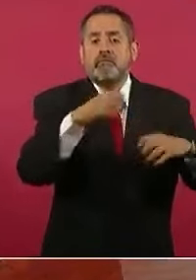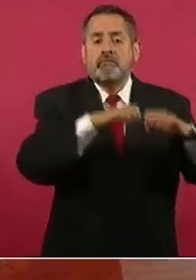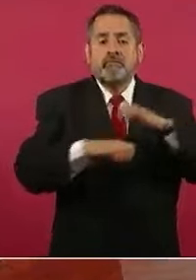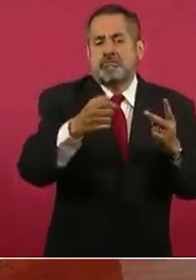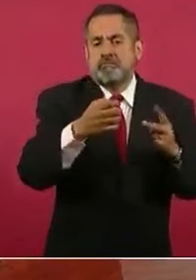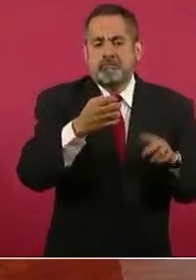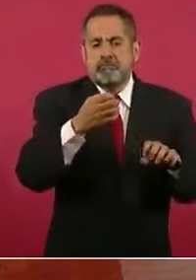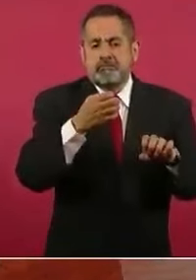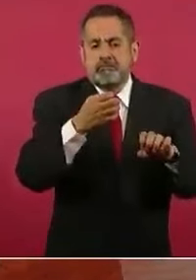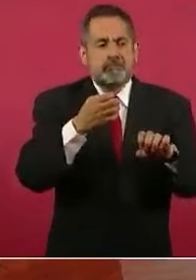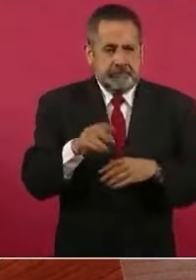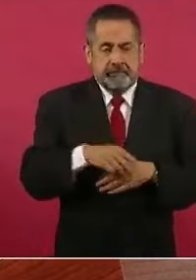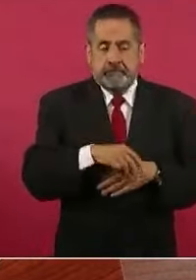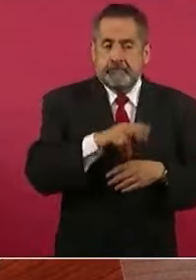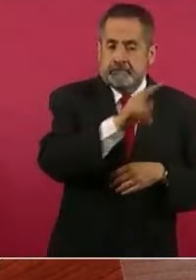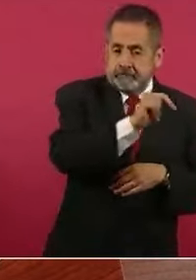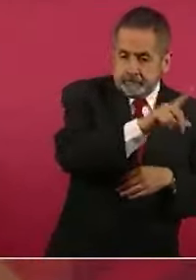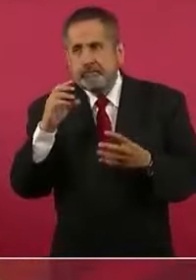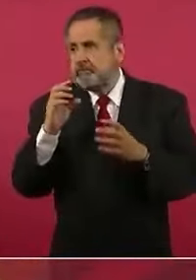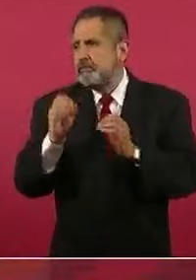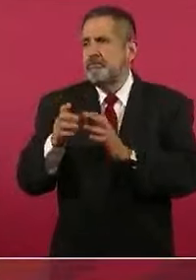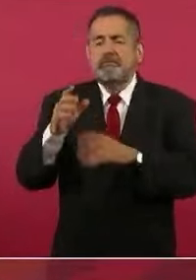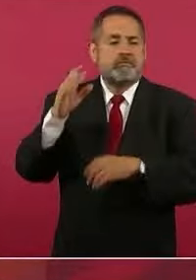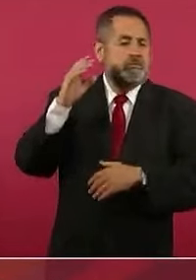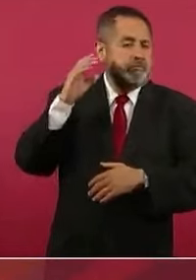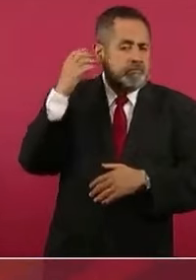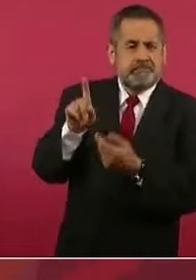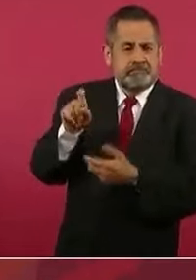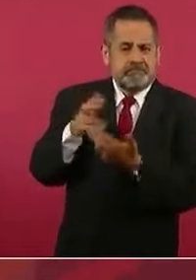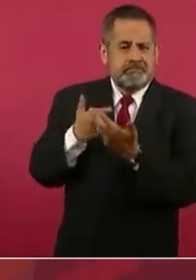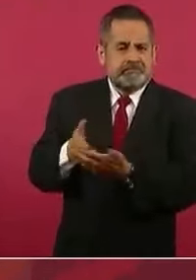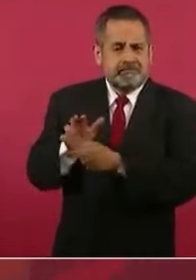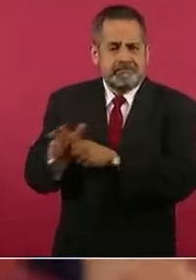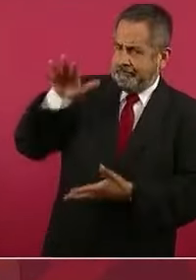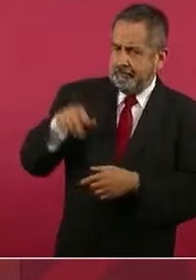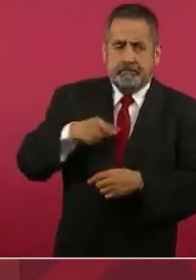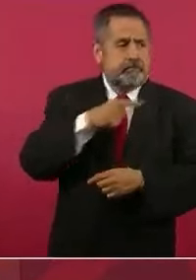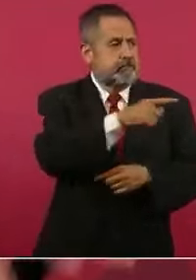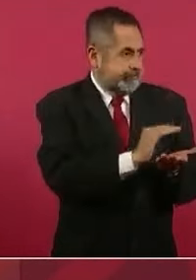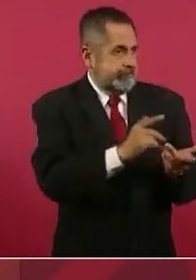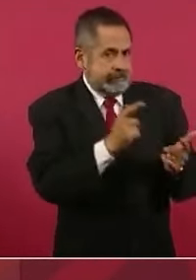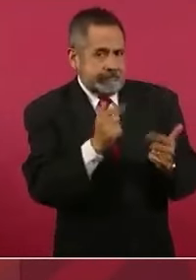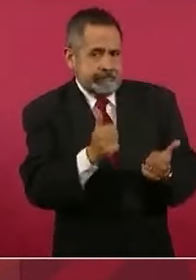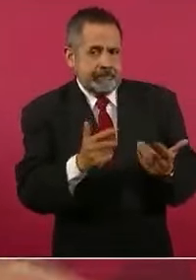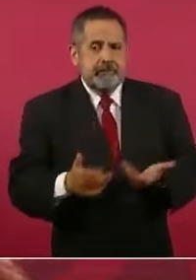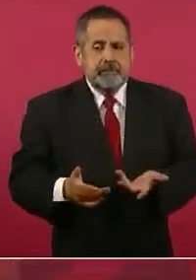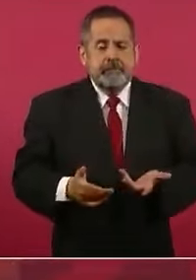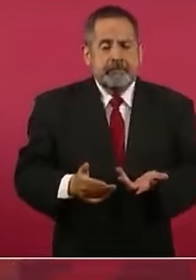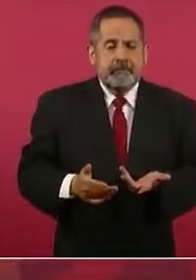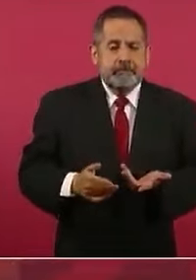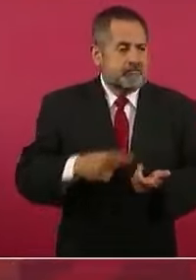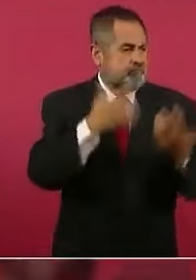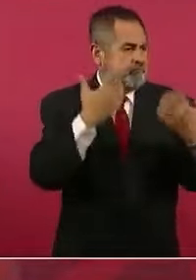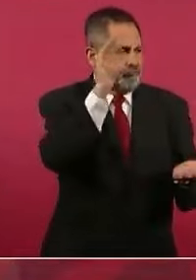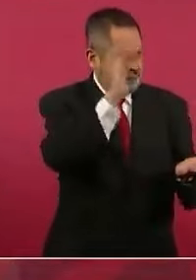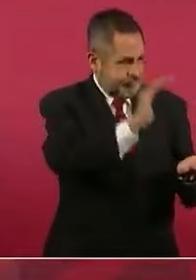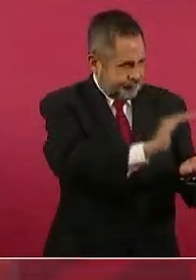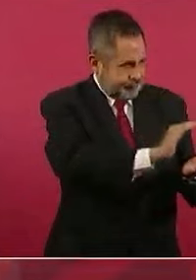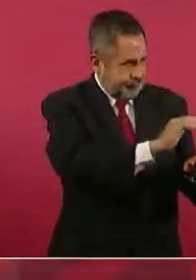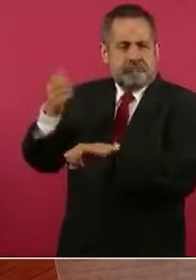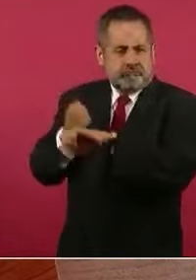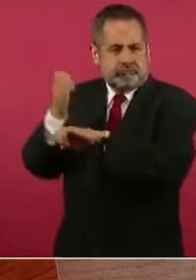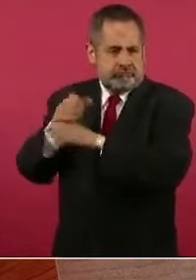en Veracruz, en Oaxaca, de allá hay agua. Pues que esta deje de producir a toda su capacidad, que le bajen y